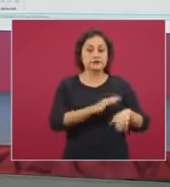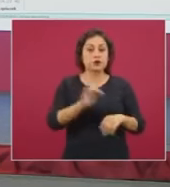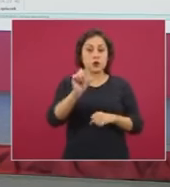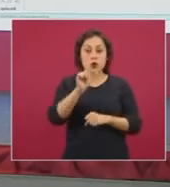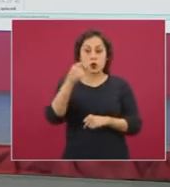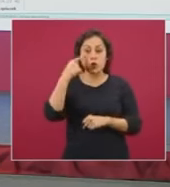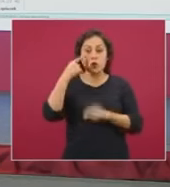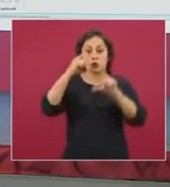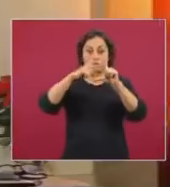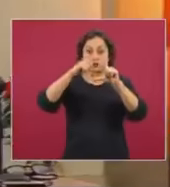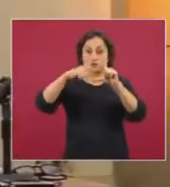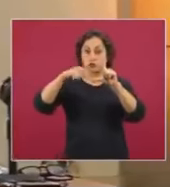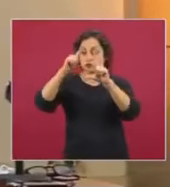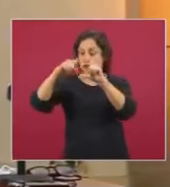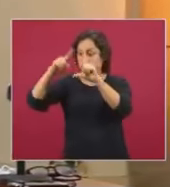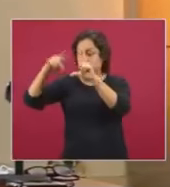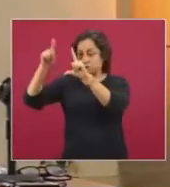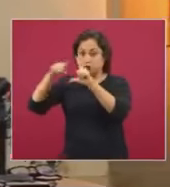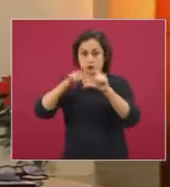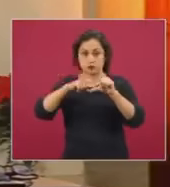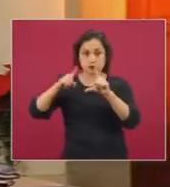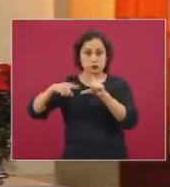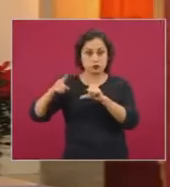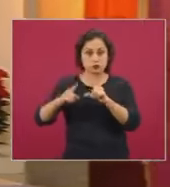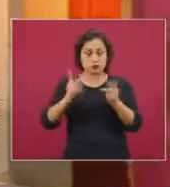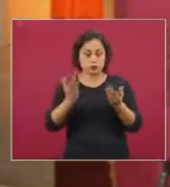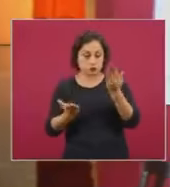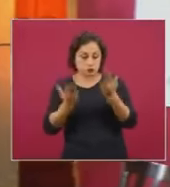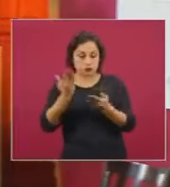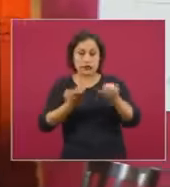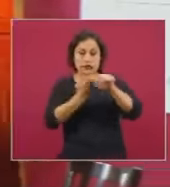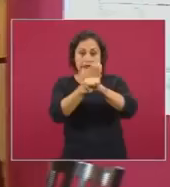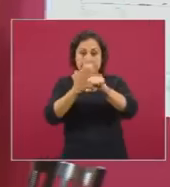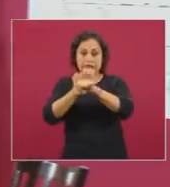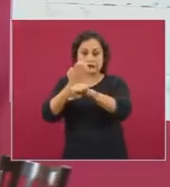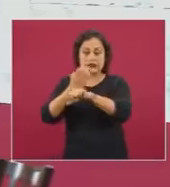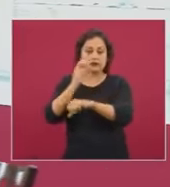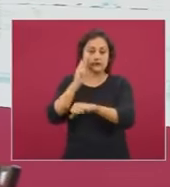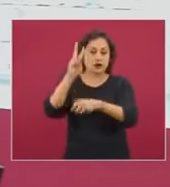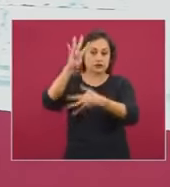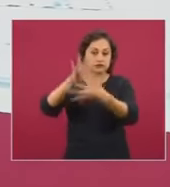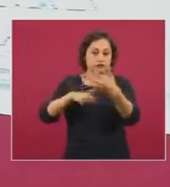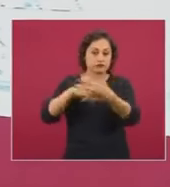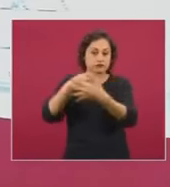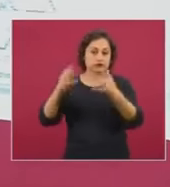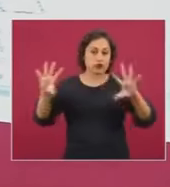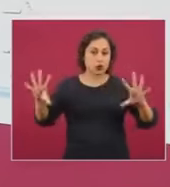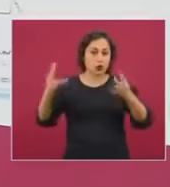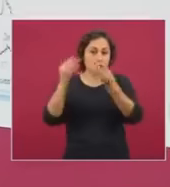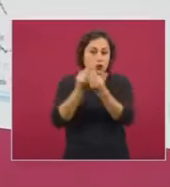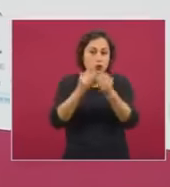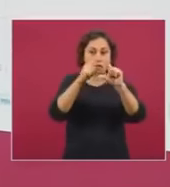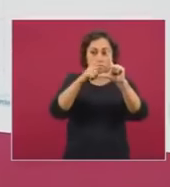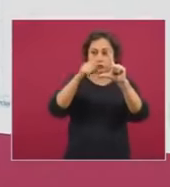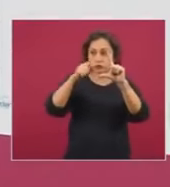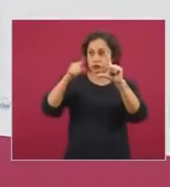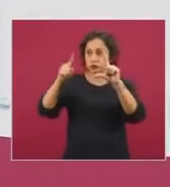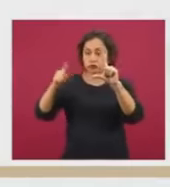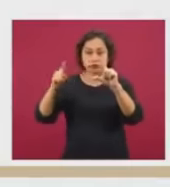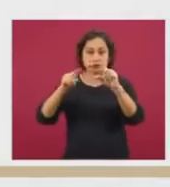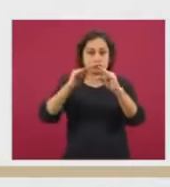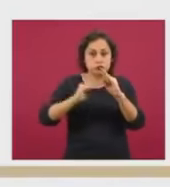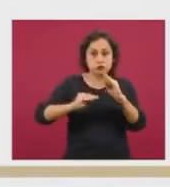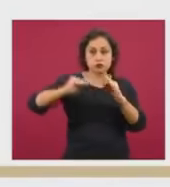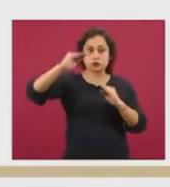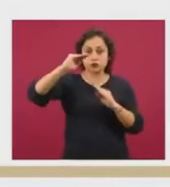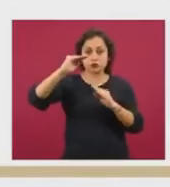comparar las curvas. En cada una de las entidades podemos ver todas las curvas en porcentaje de exceso y podemos ver en qué